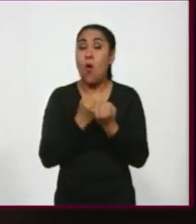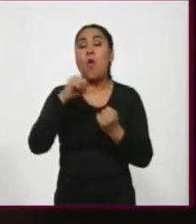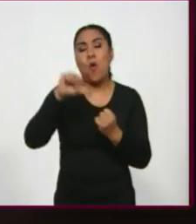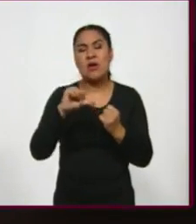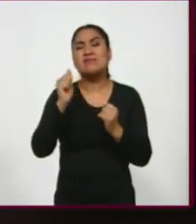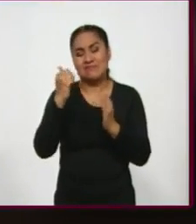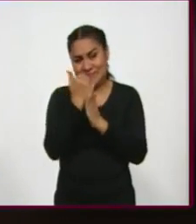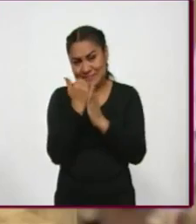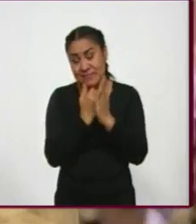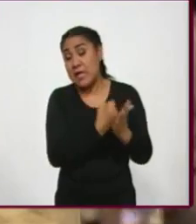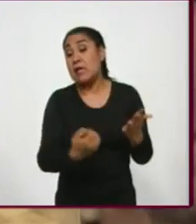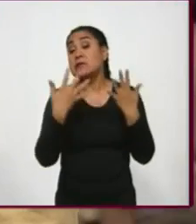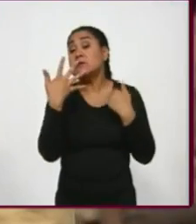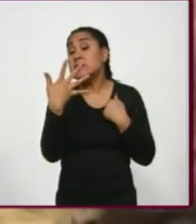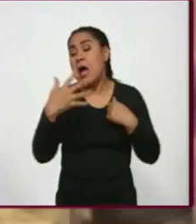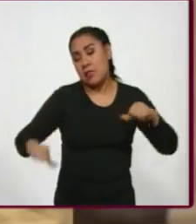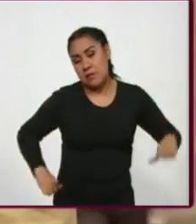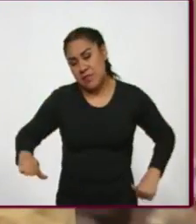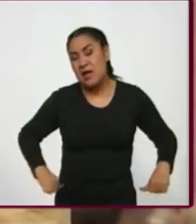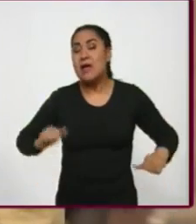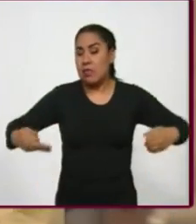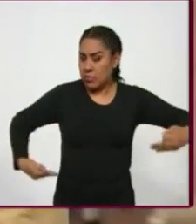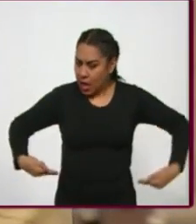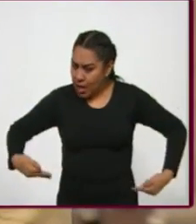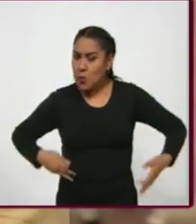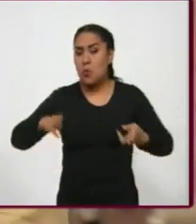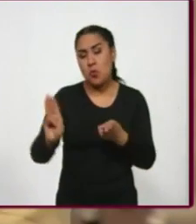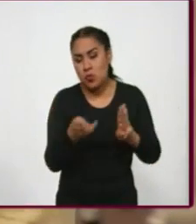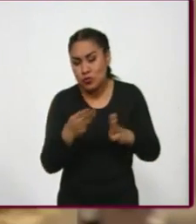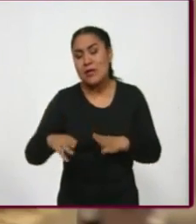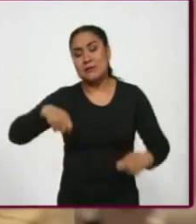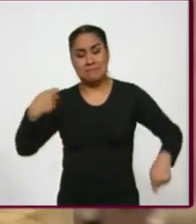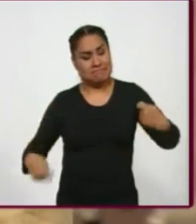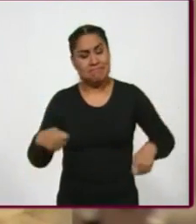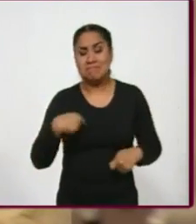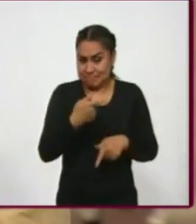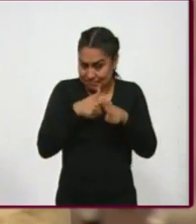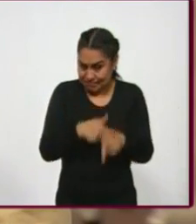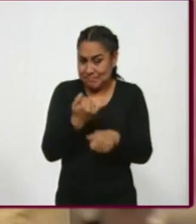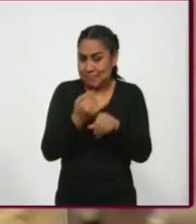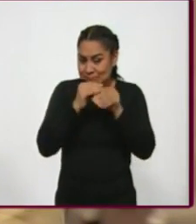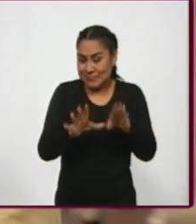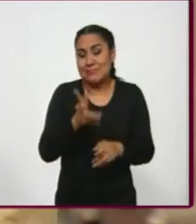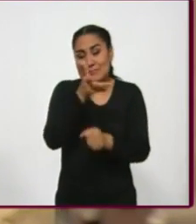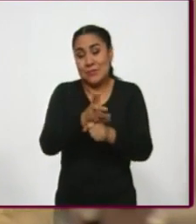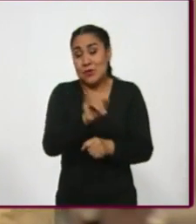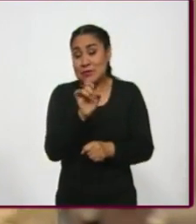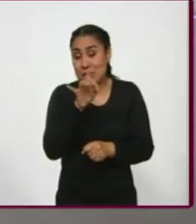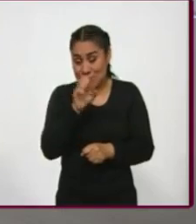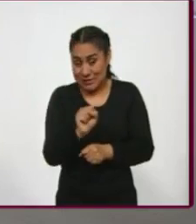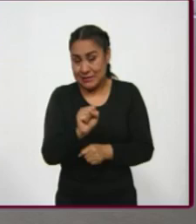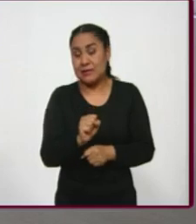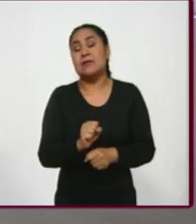agenda tiene cinco actividades centro de teatro música y danza seguiremos informando con imágenes de josé luis cortez y